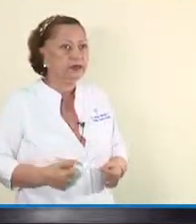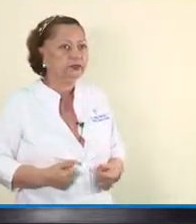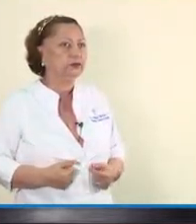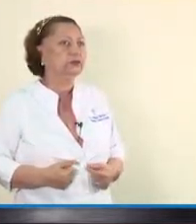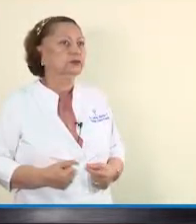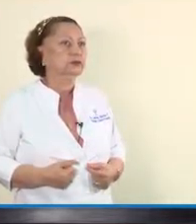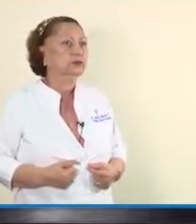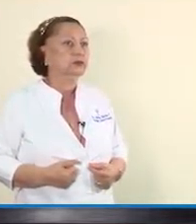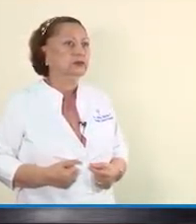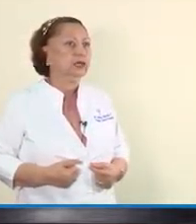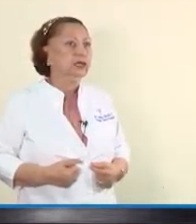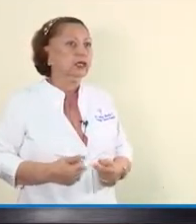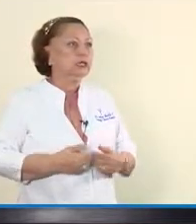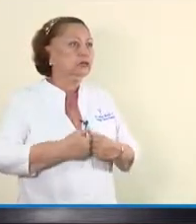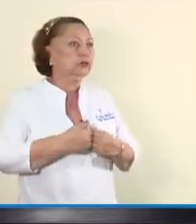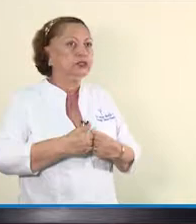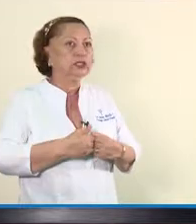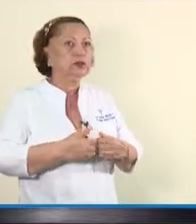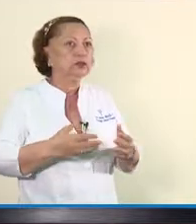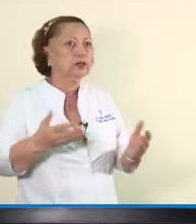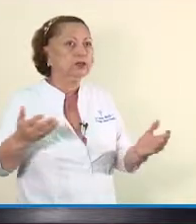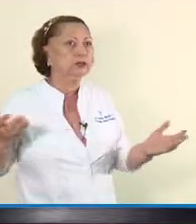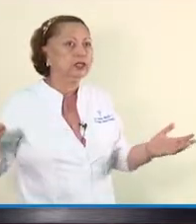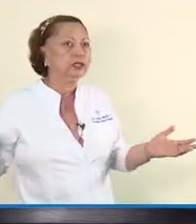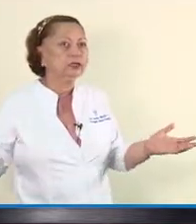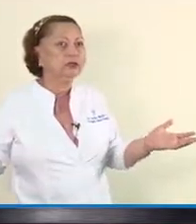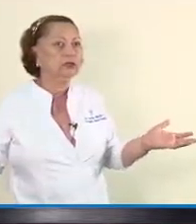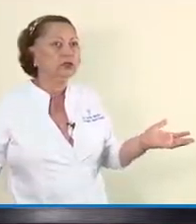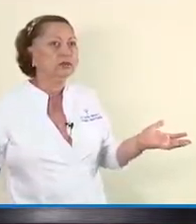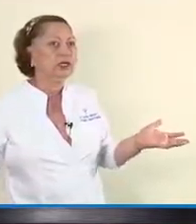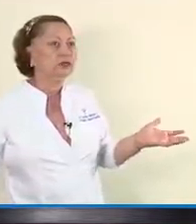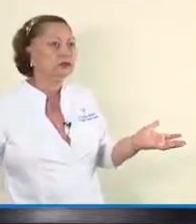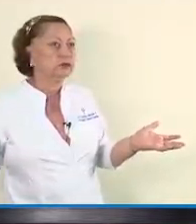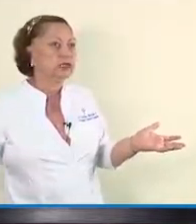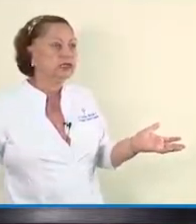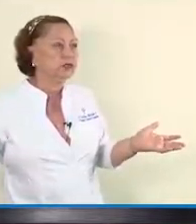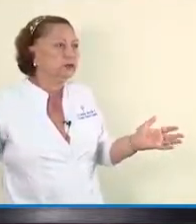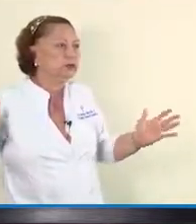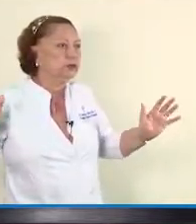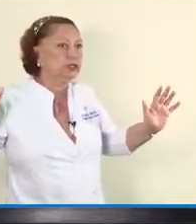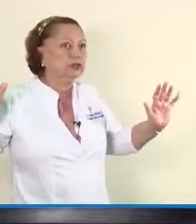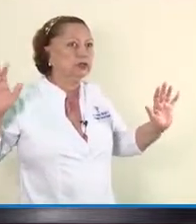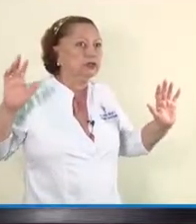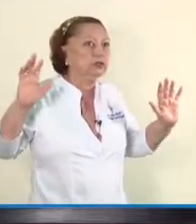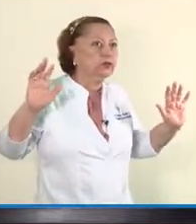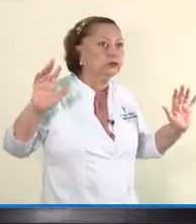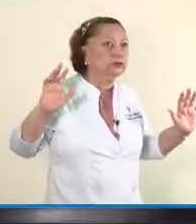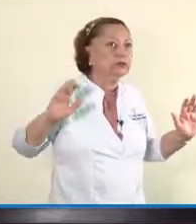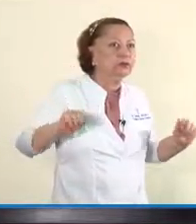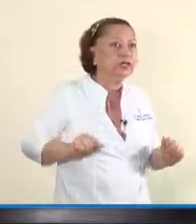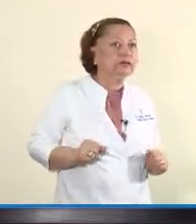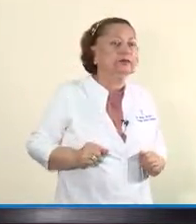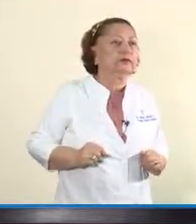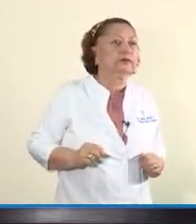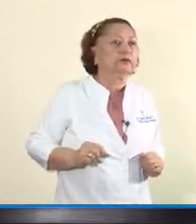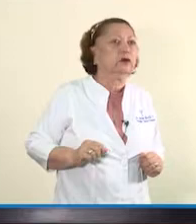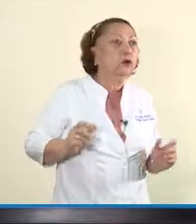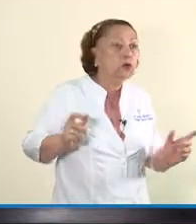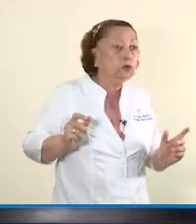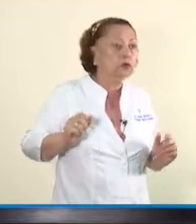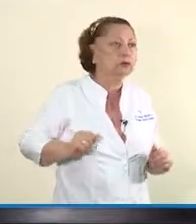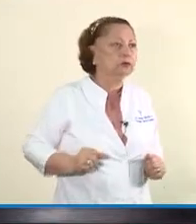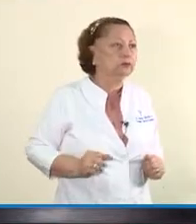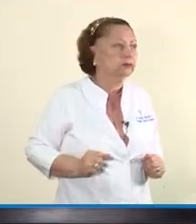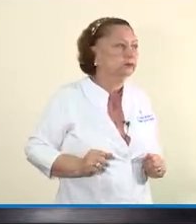pasado el evento. E inclusive, cuando se dice todo vuelve a la normalidad, no importa cuántos muertos hubieron